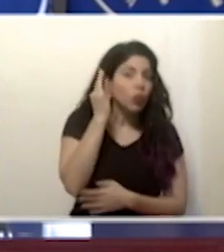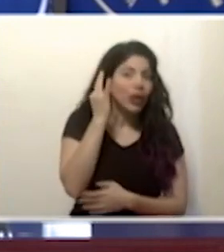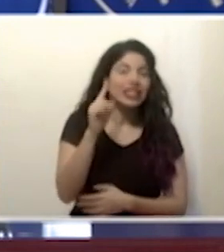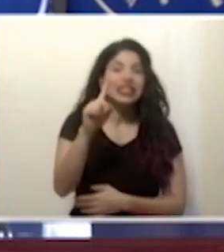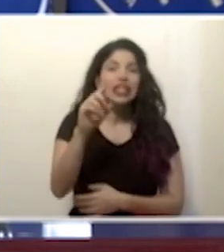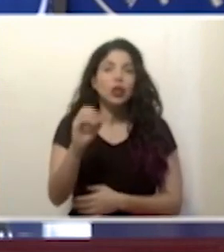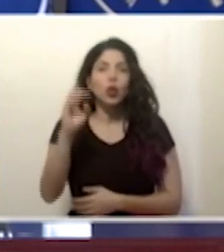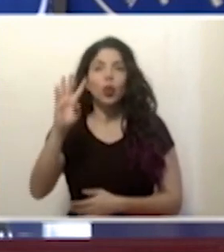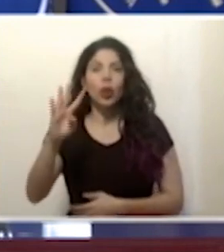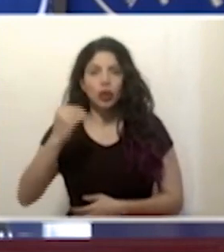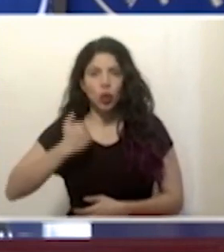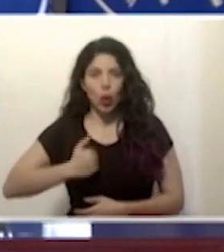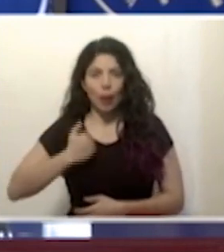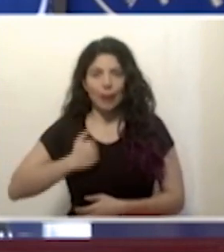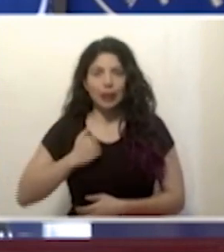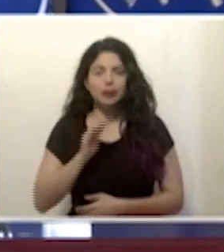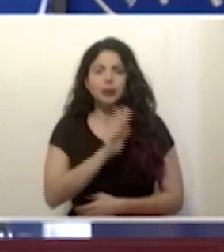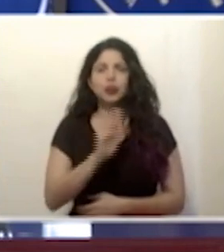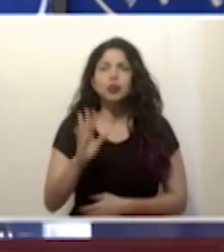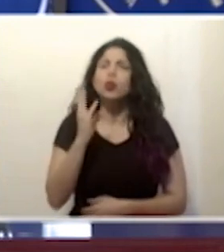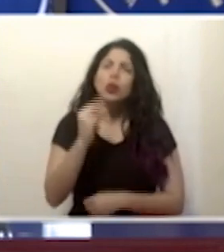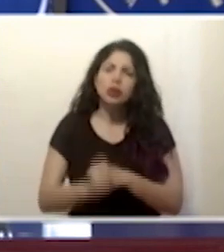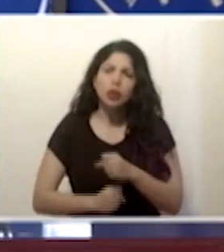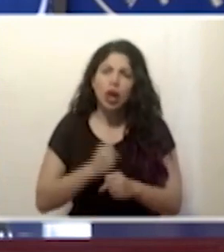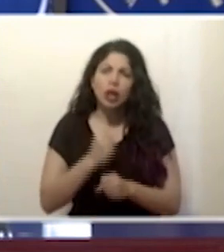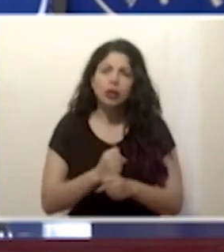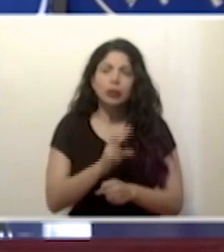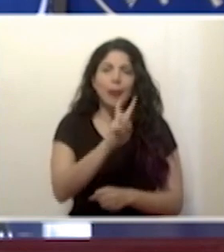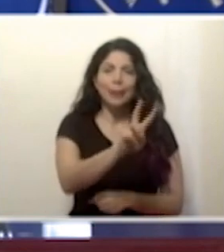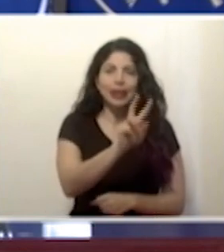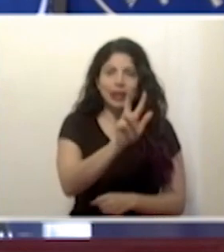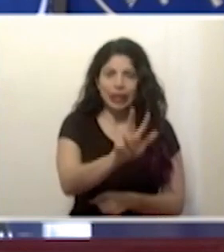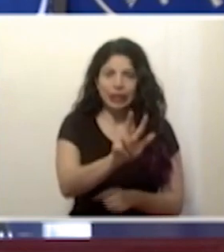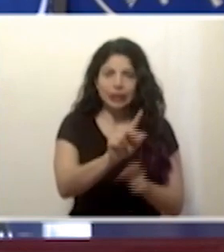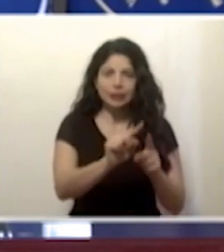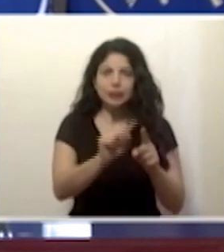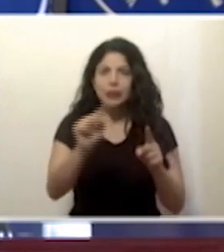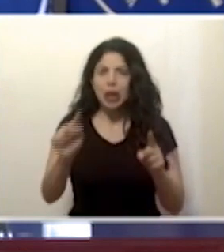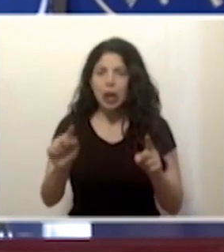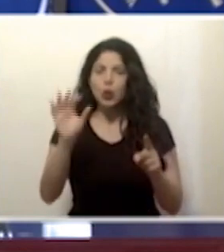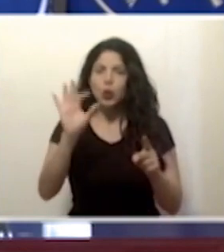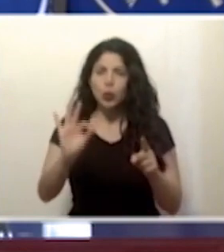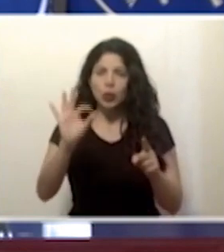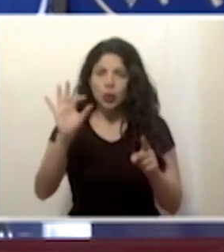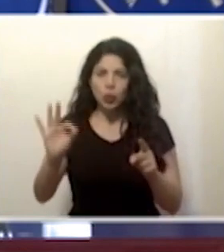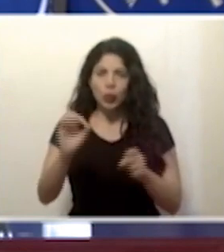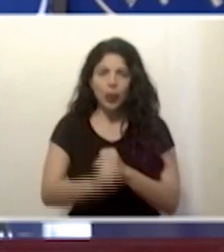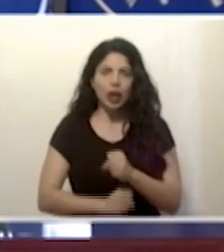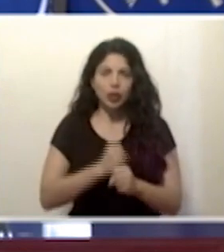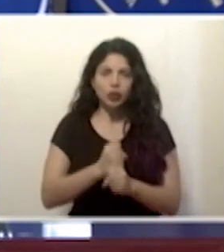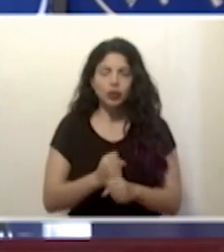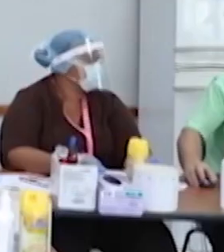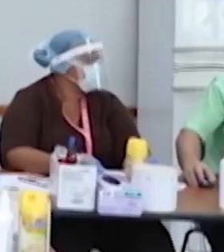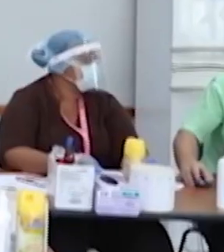y 104 hombres, con un rango de edad de 23 a 99